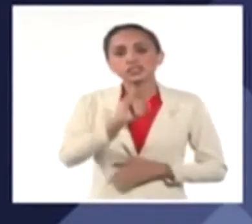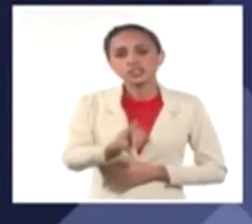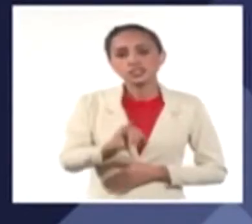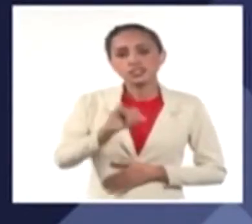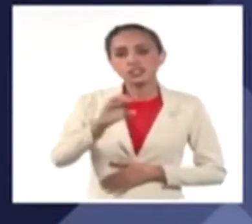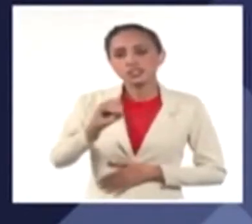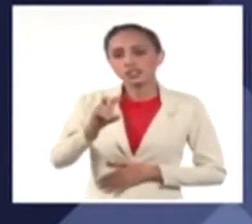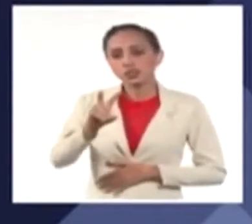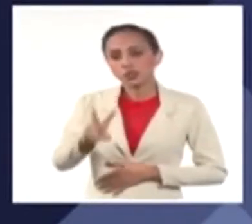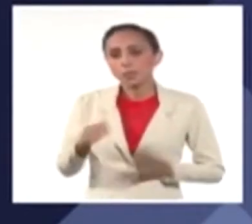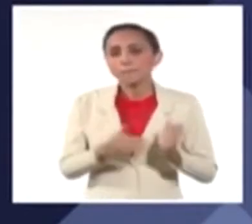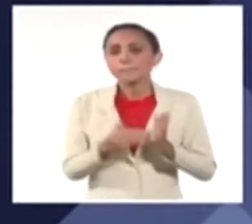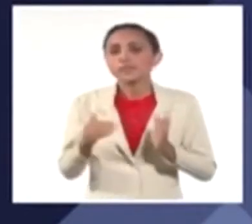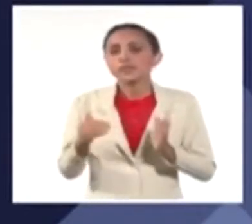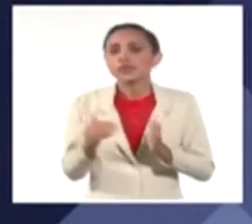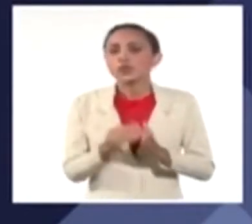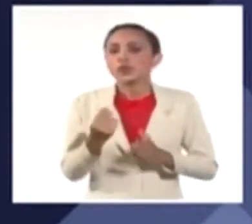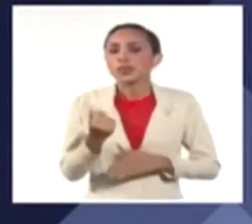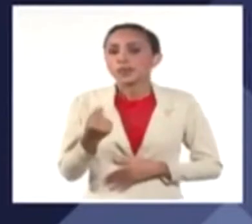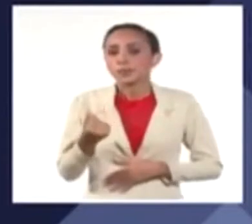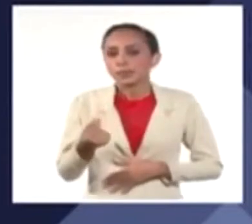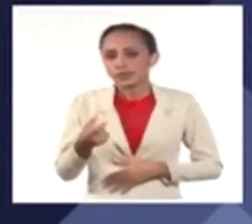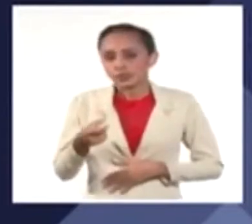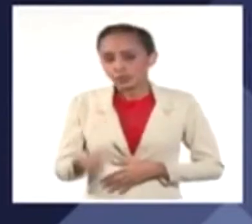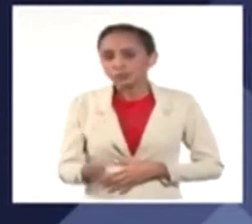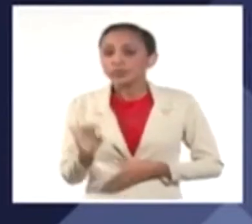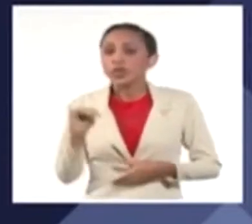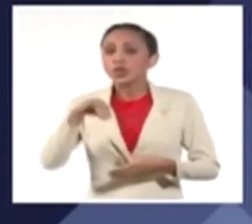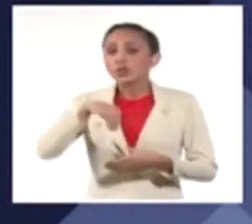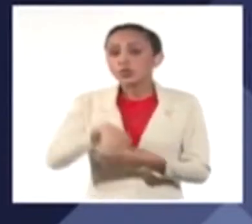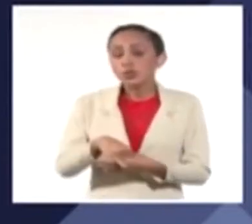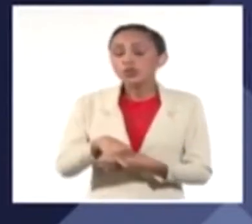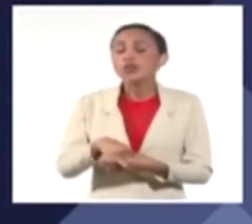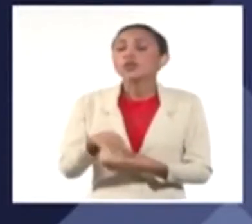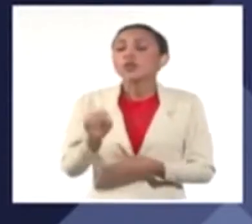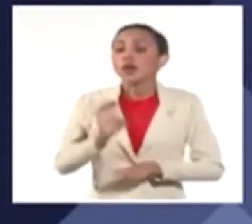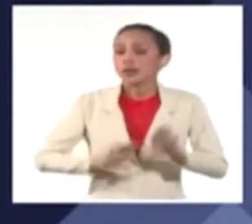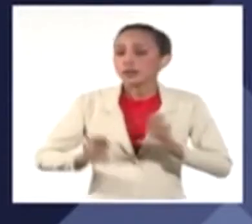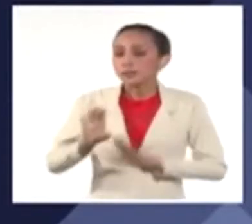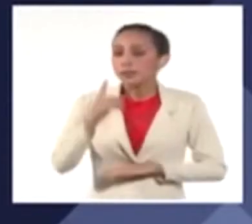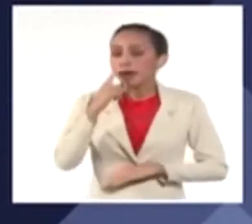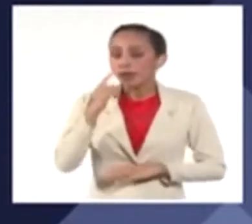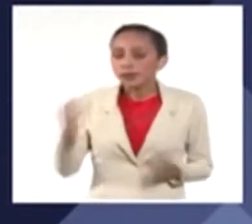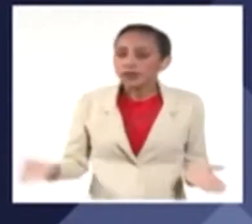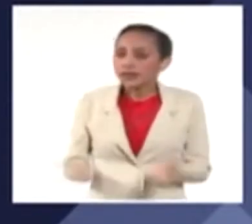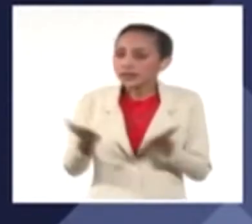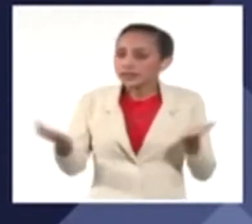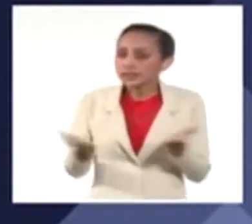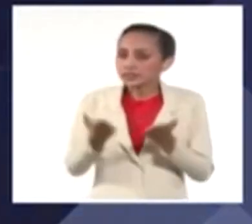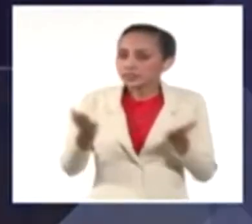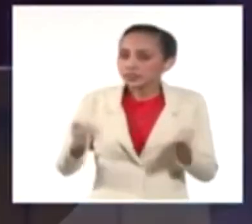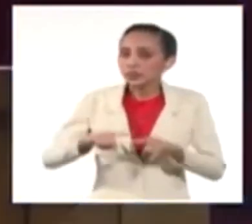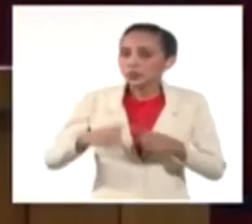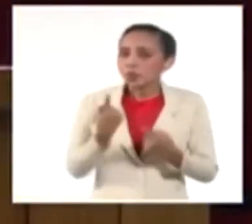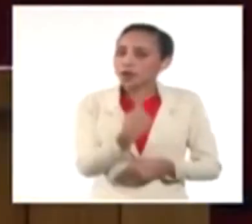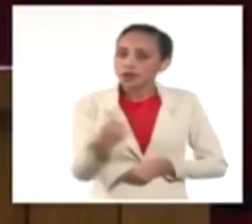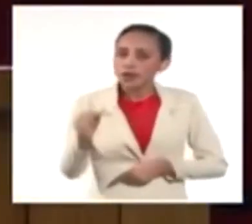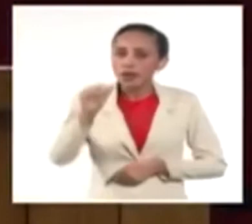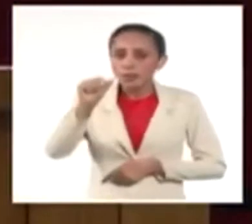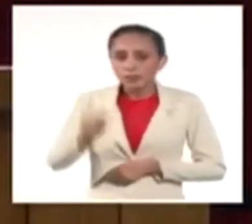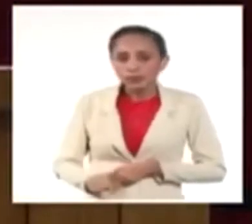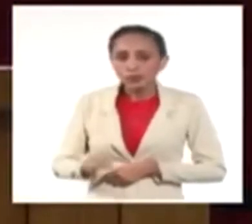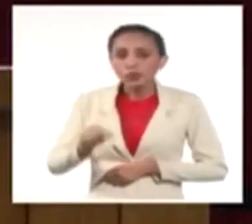37.602 millones de pesos, que incluye el respaldo al crecimiento natural por las personas que